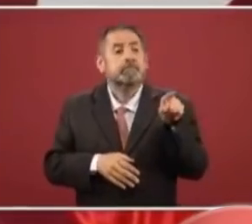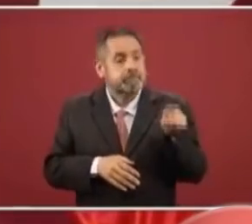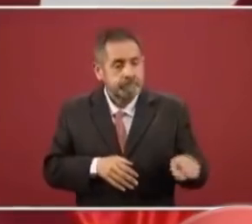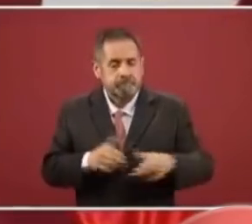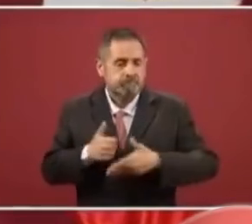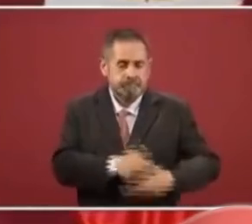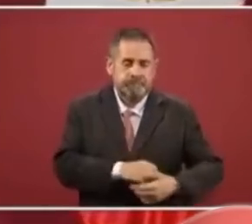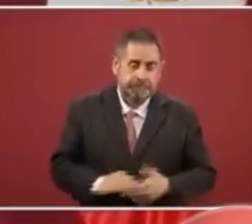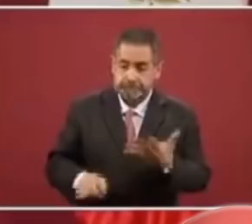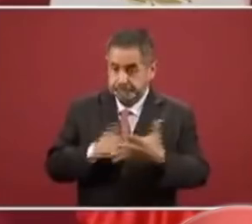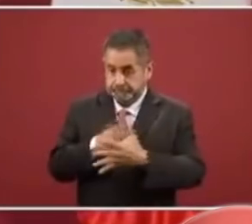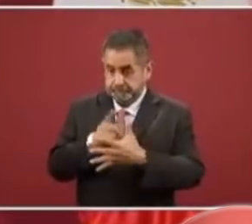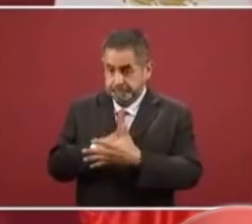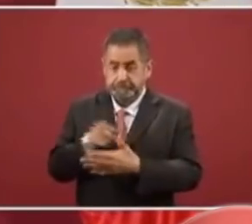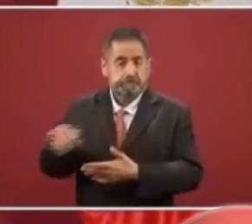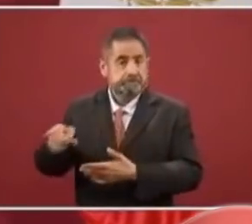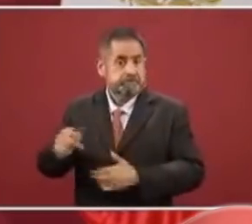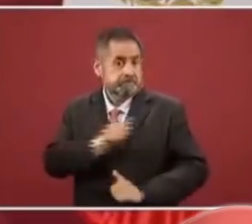Nos están